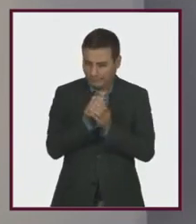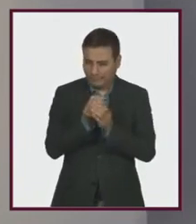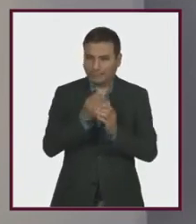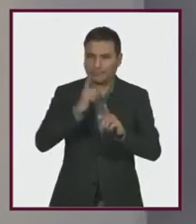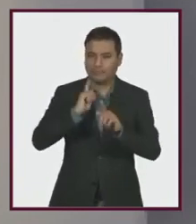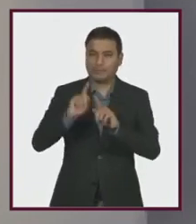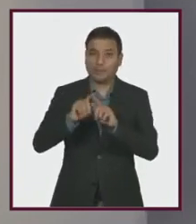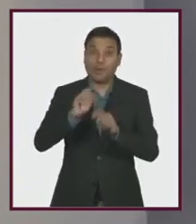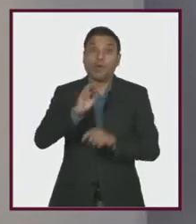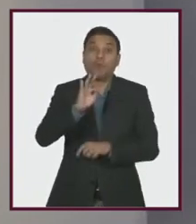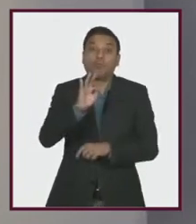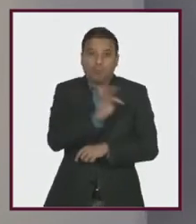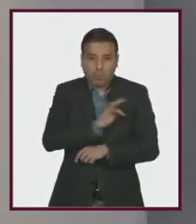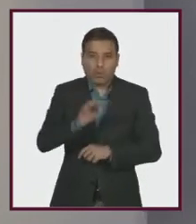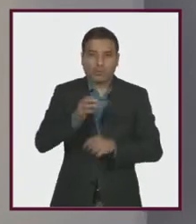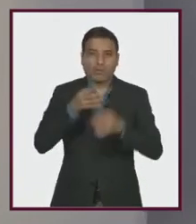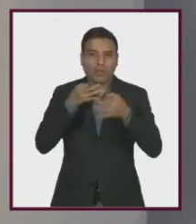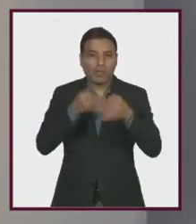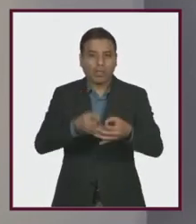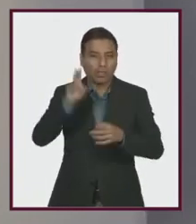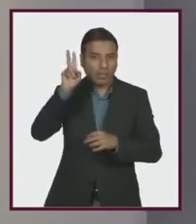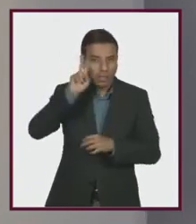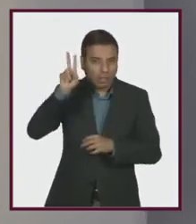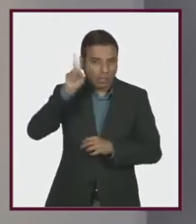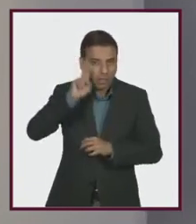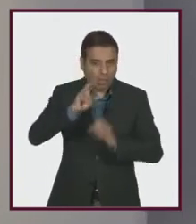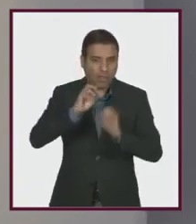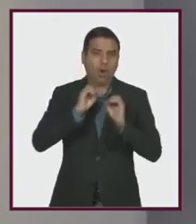a partir del consumo repetido de la misma sustancia.